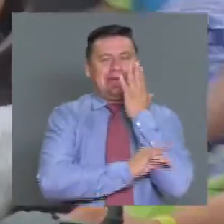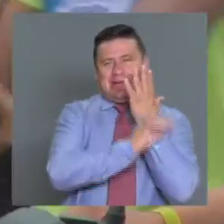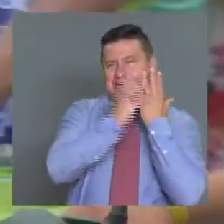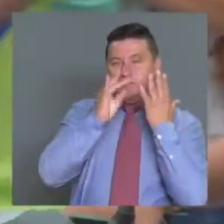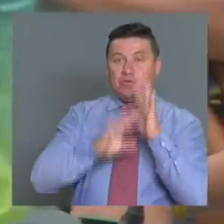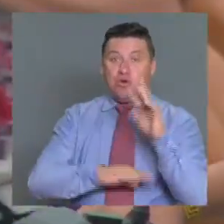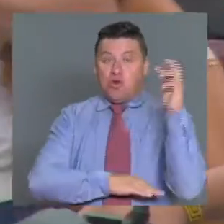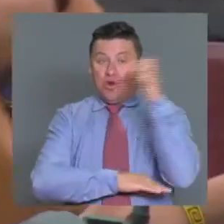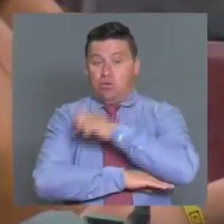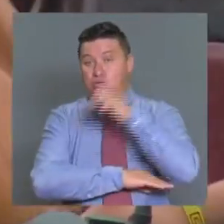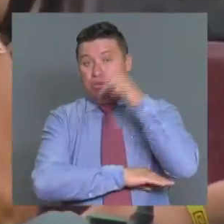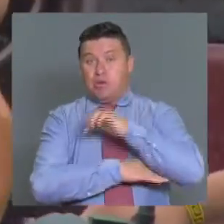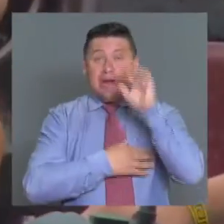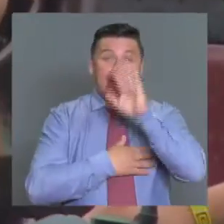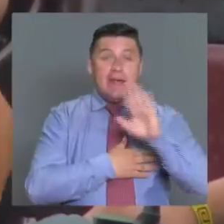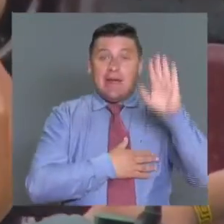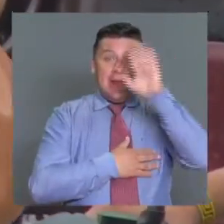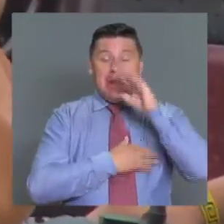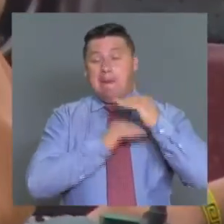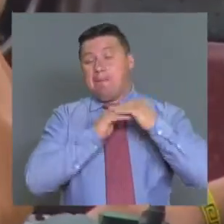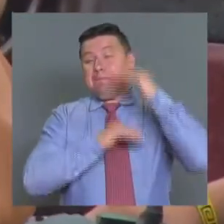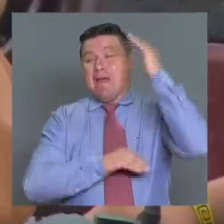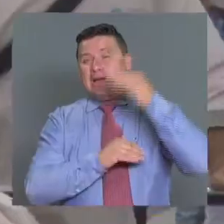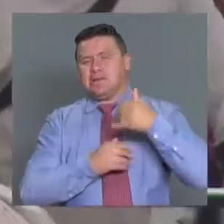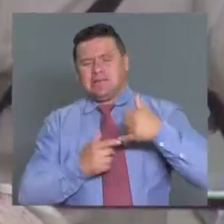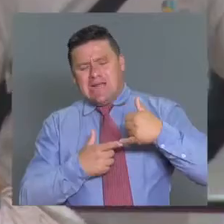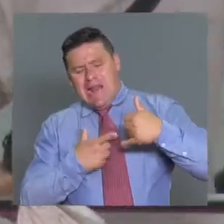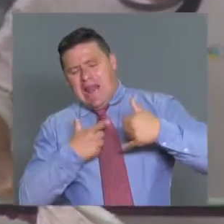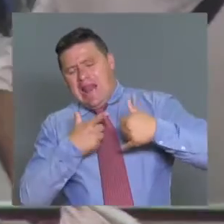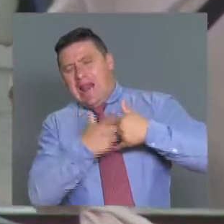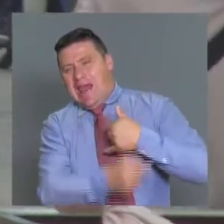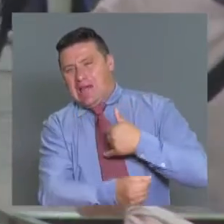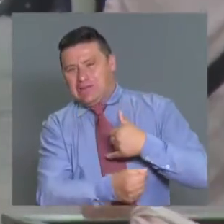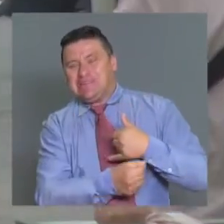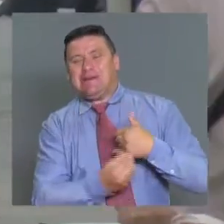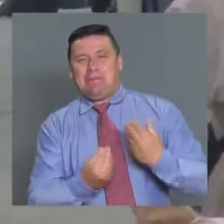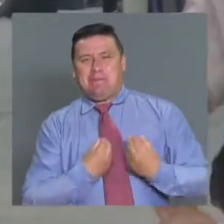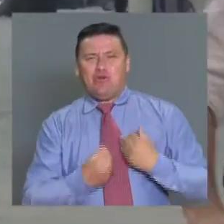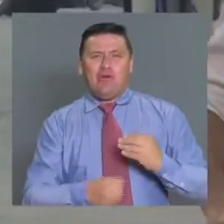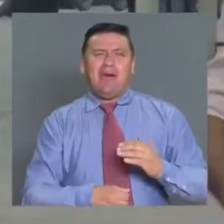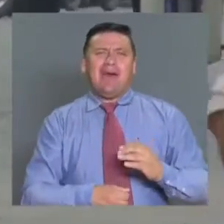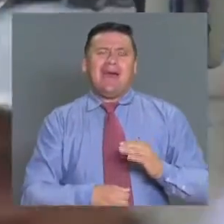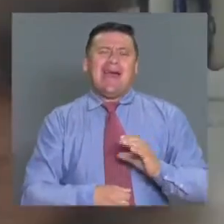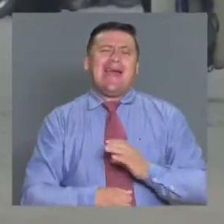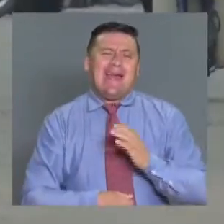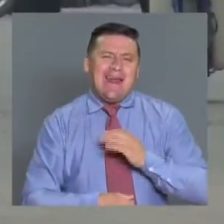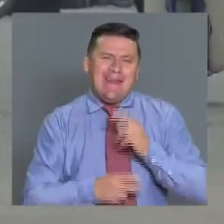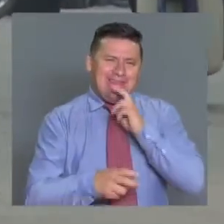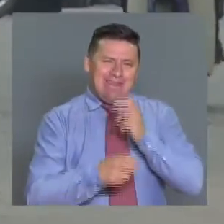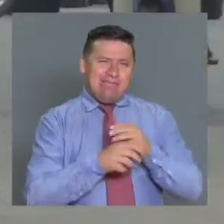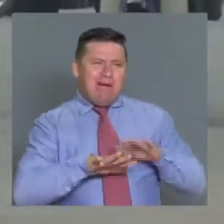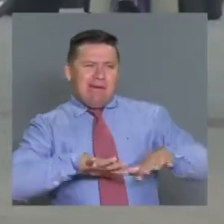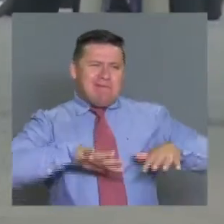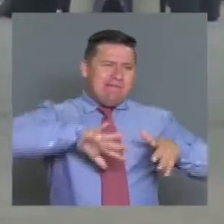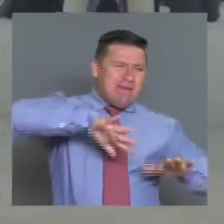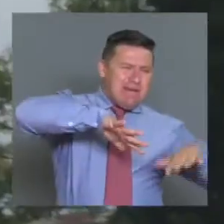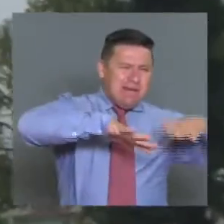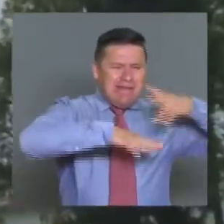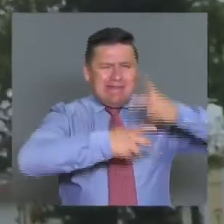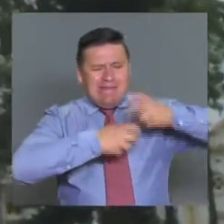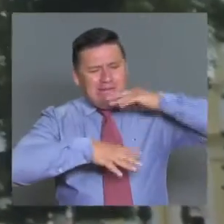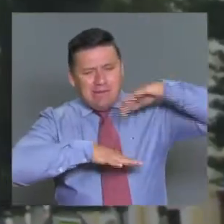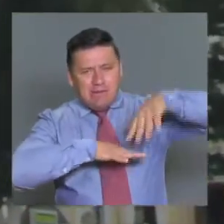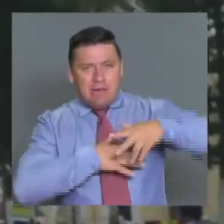putumayo es uno de los departamentos más apartados de colombia que debido a sus características particulares dificulta que los habitantes de esta región